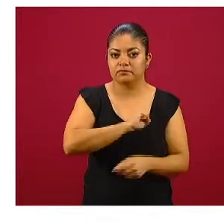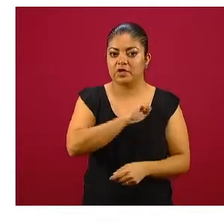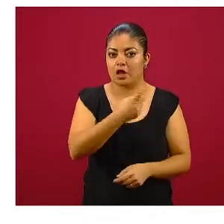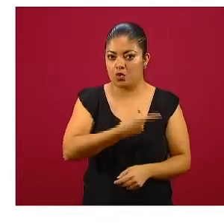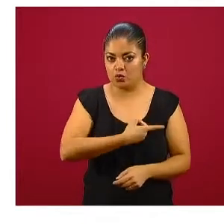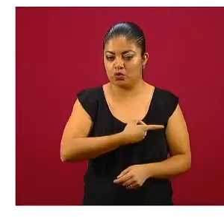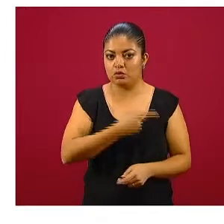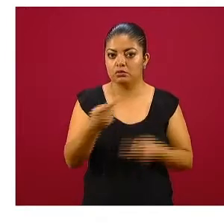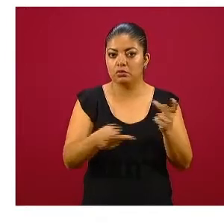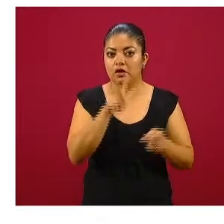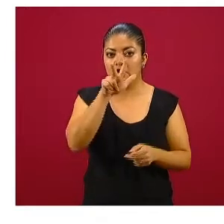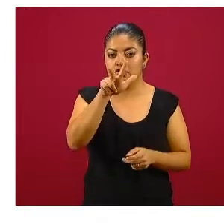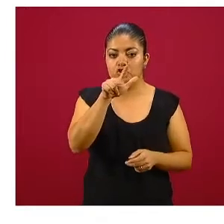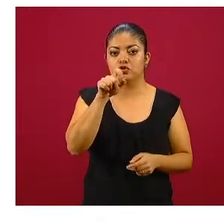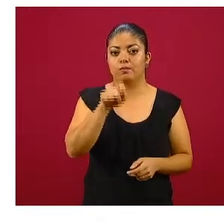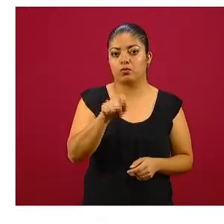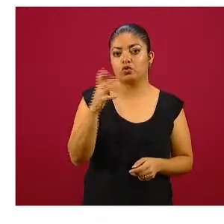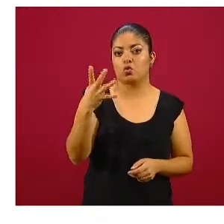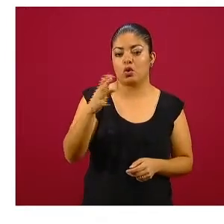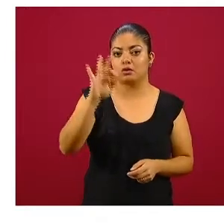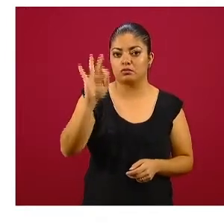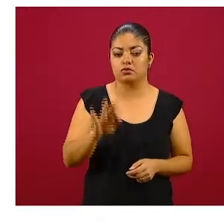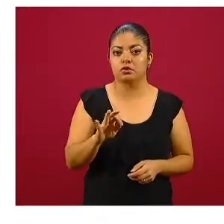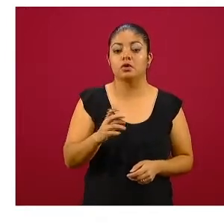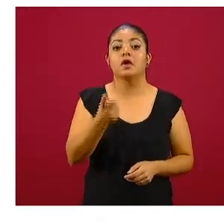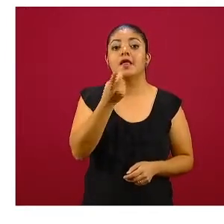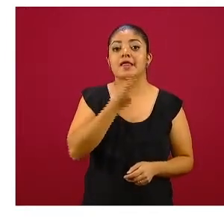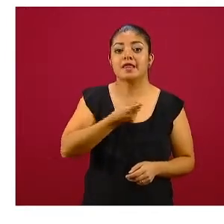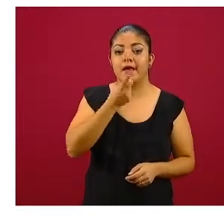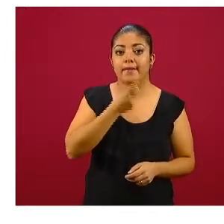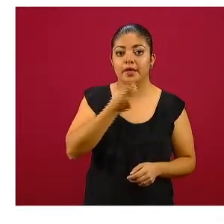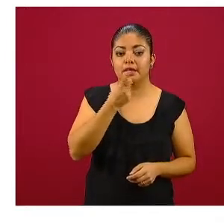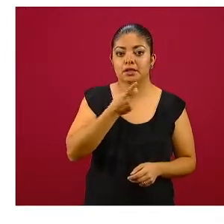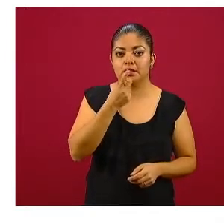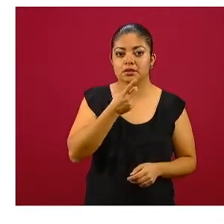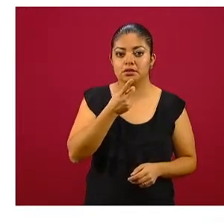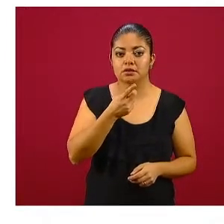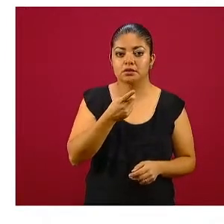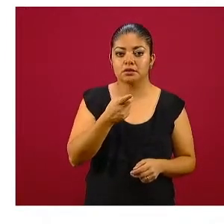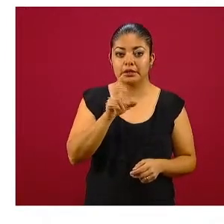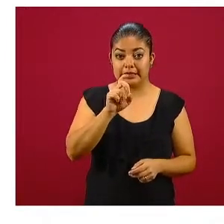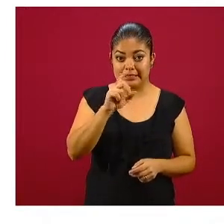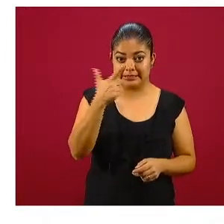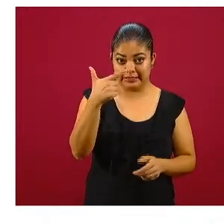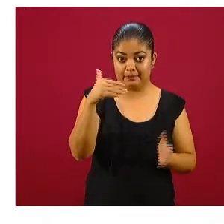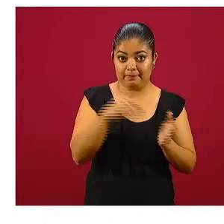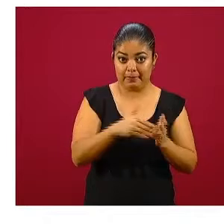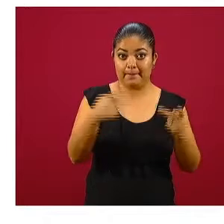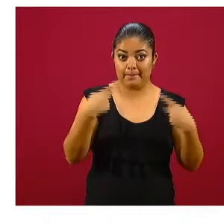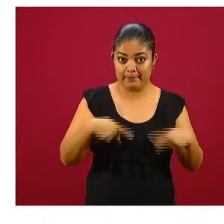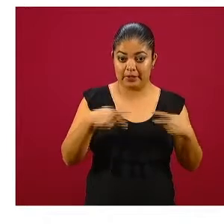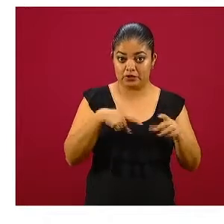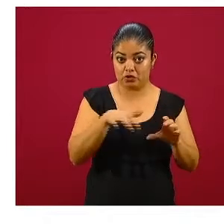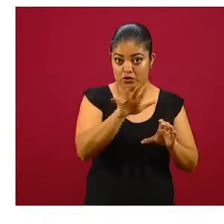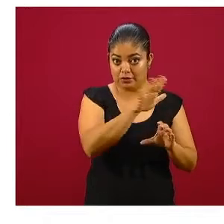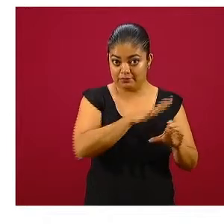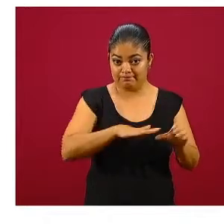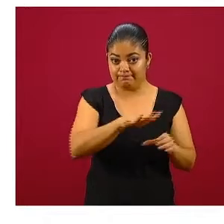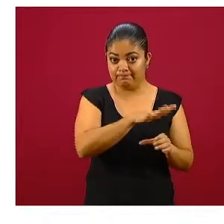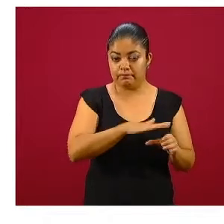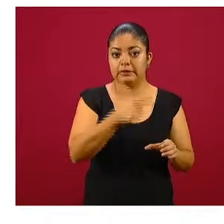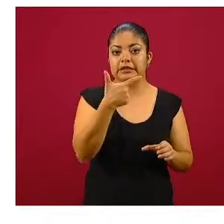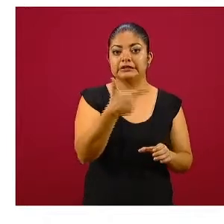es del 18.4%. Diabetes nos han reportado, de estas 37,000 personas, nos han reportado